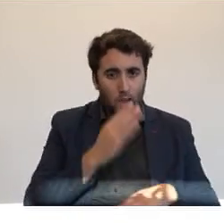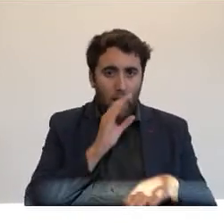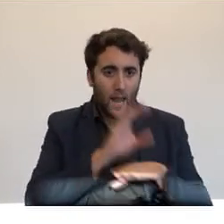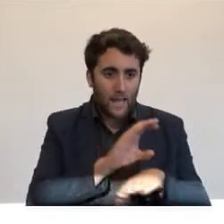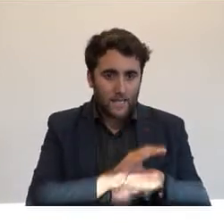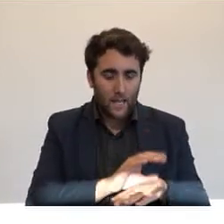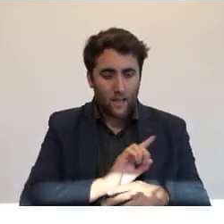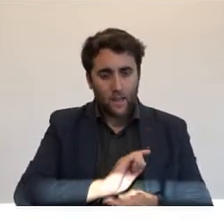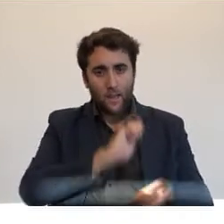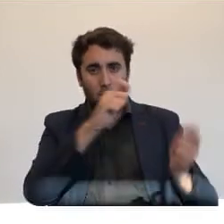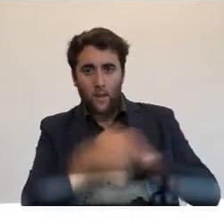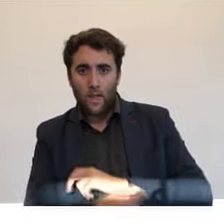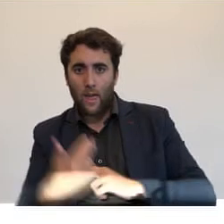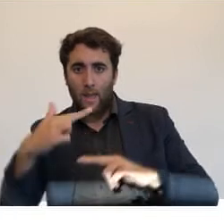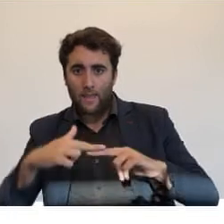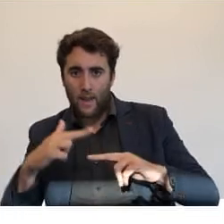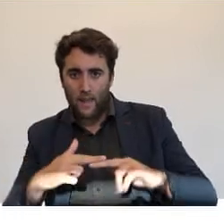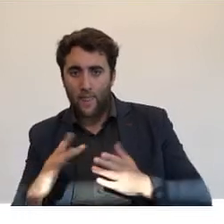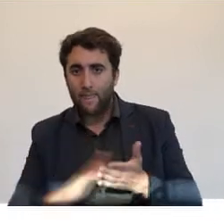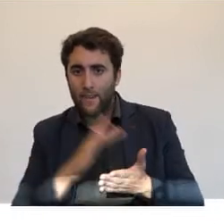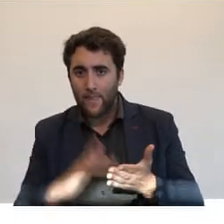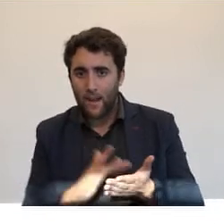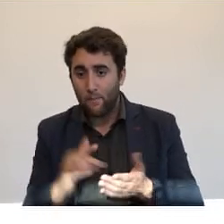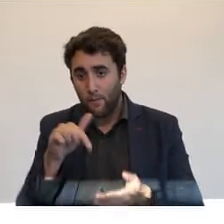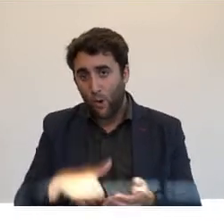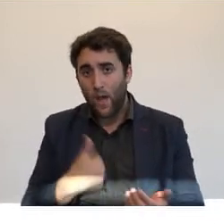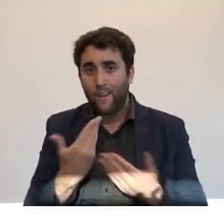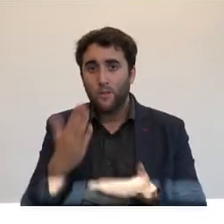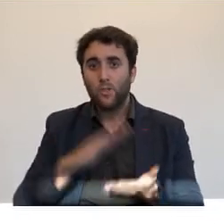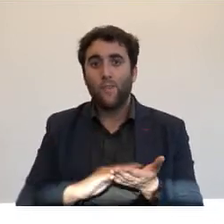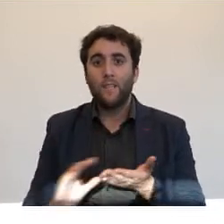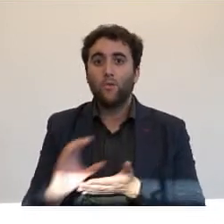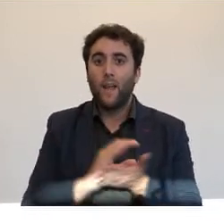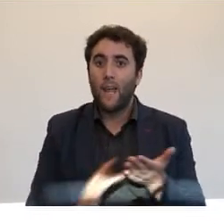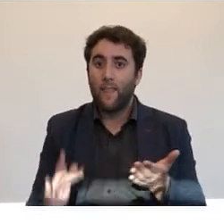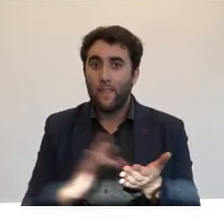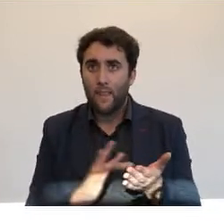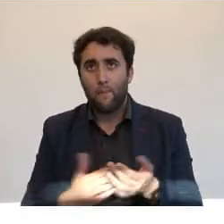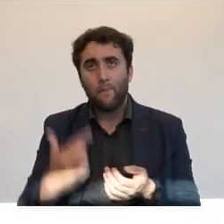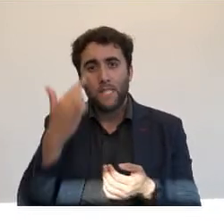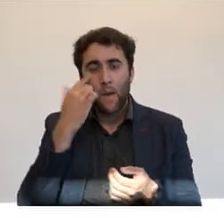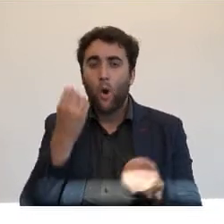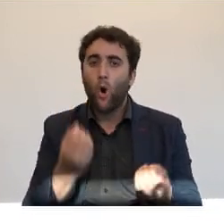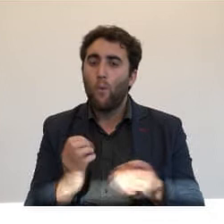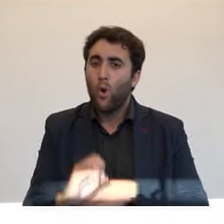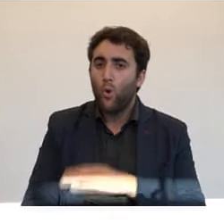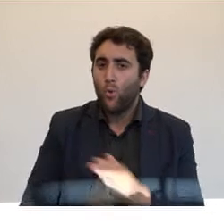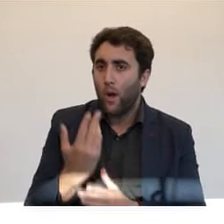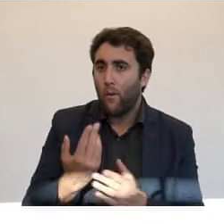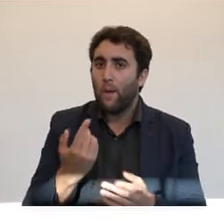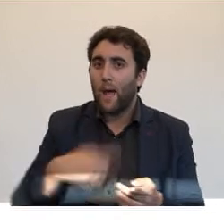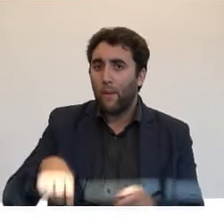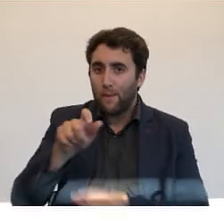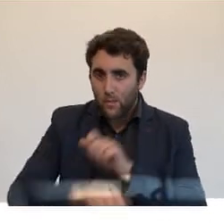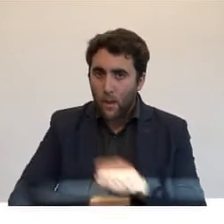las aulas al mundo digital. Y hoy hablamos de ciudadanía digital y hablamos de cómo crear espacios y escenarios para ese diálogo